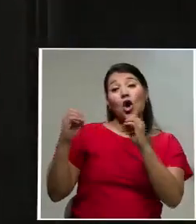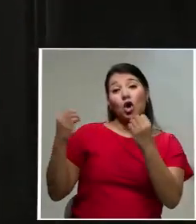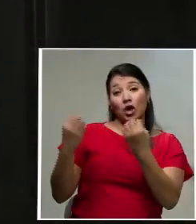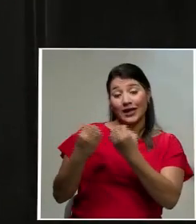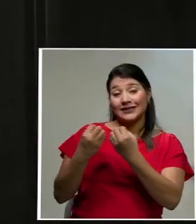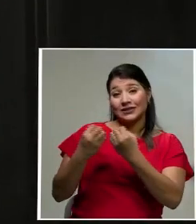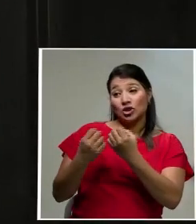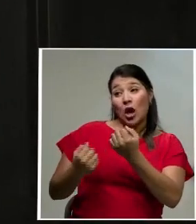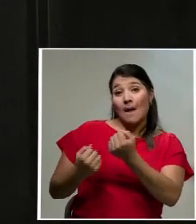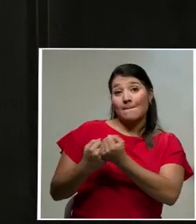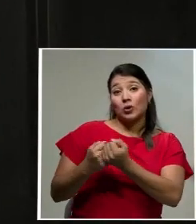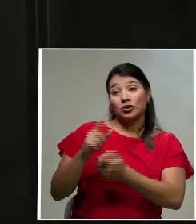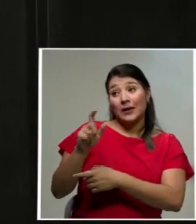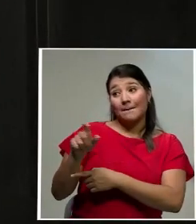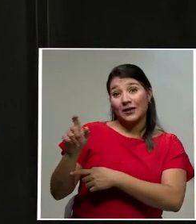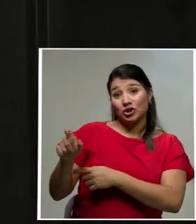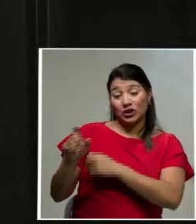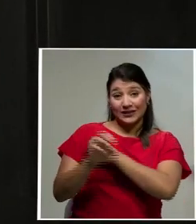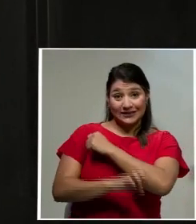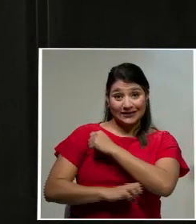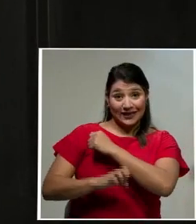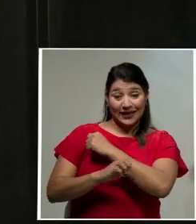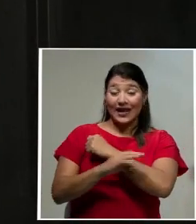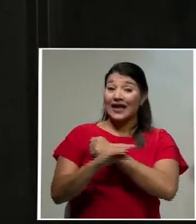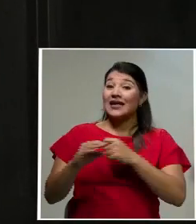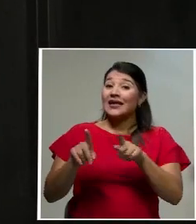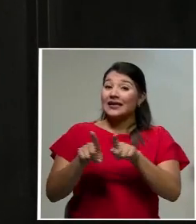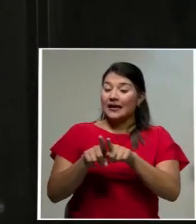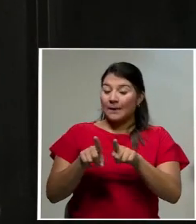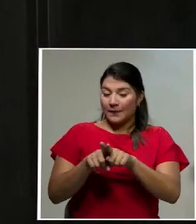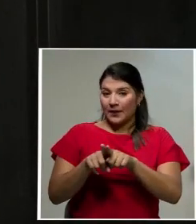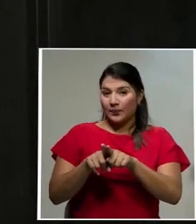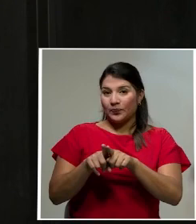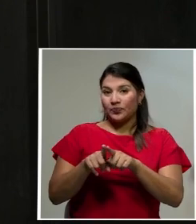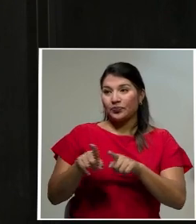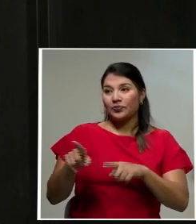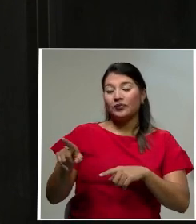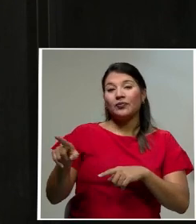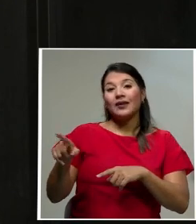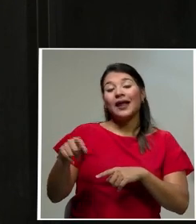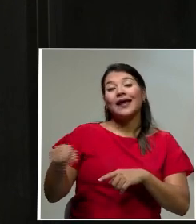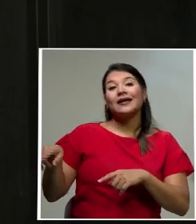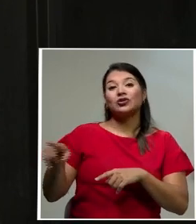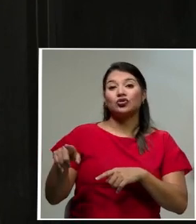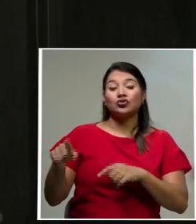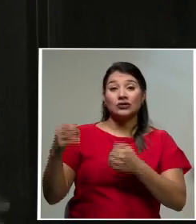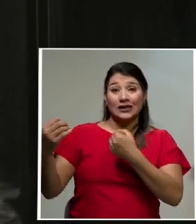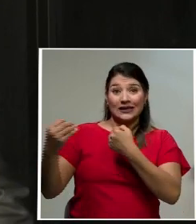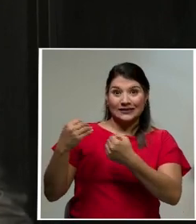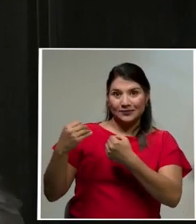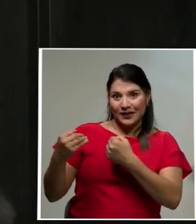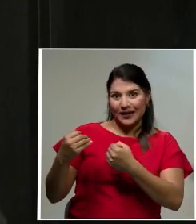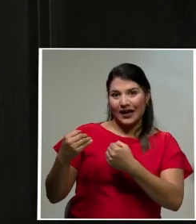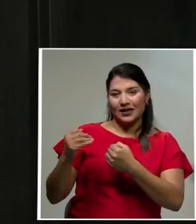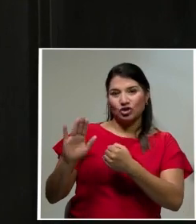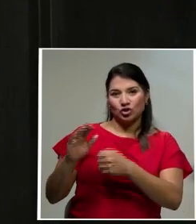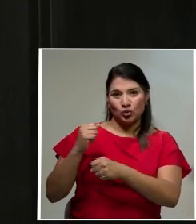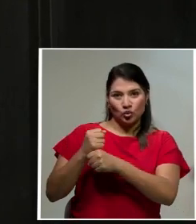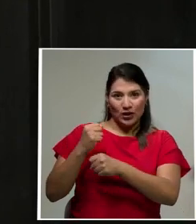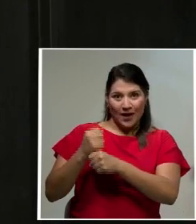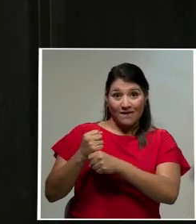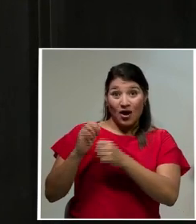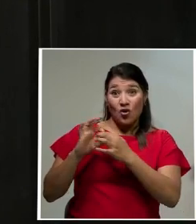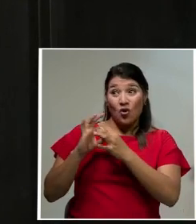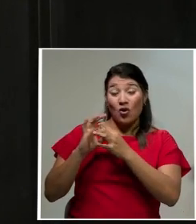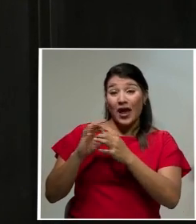la comunidad migrante, y en este caso también nos hacía referencia a las atenciones que ellos han dado en las últimas semanas en torno a estas personas que